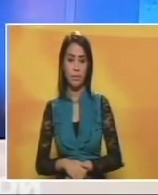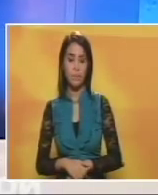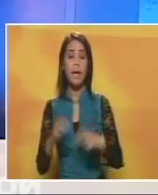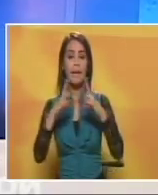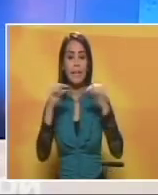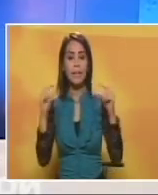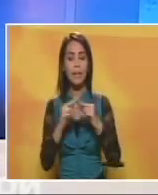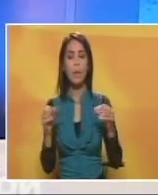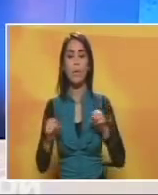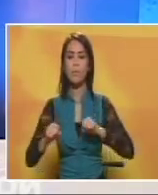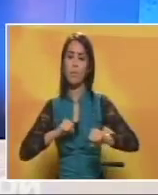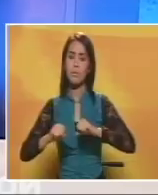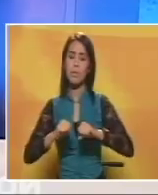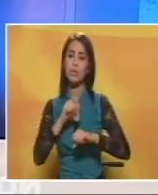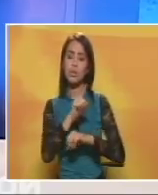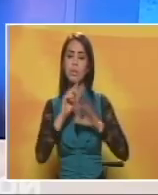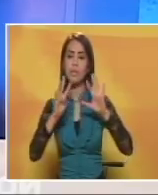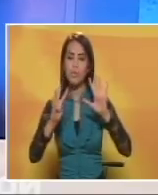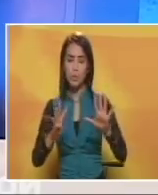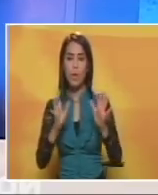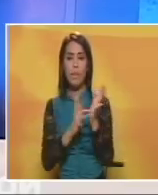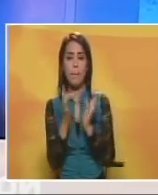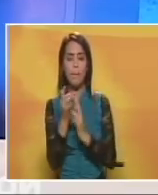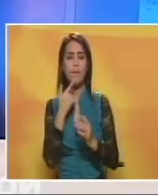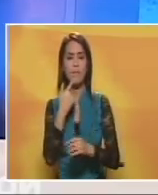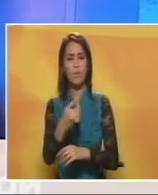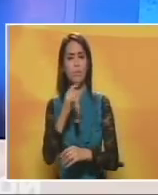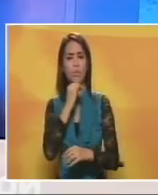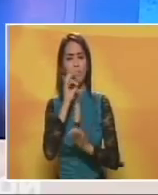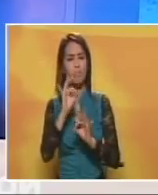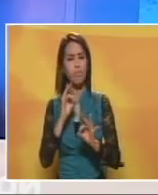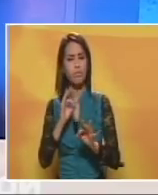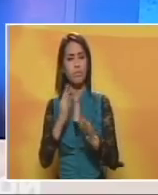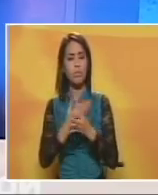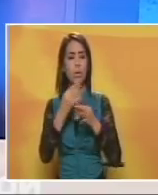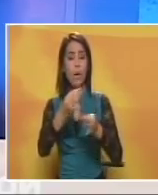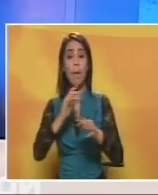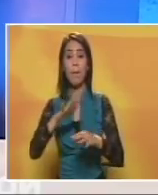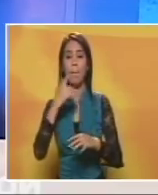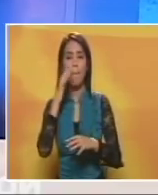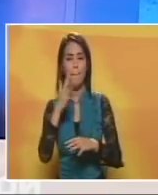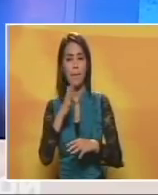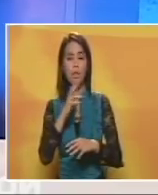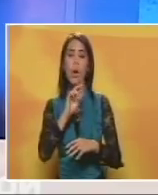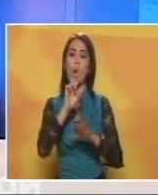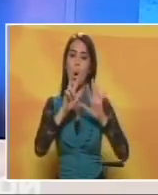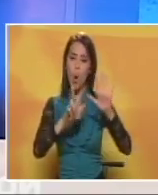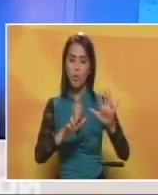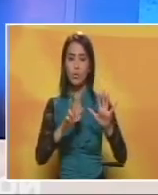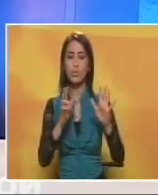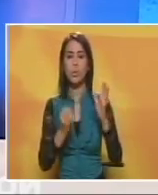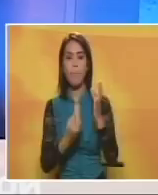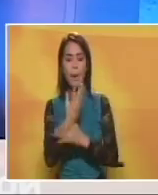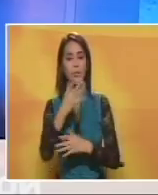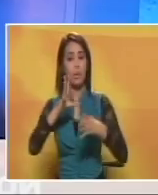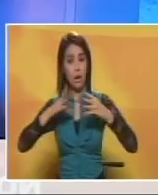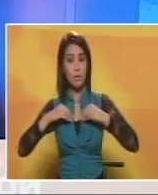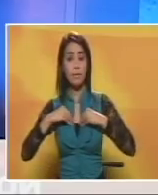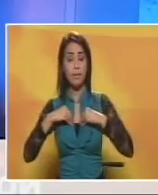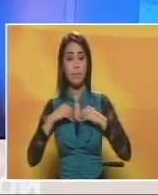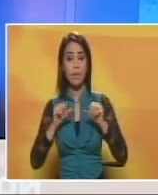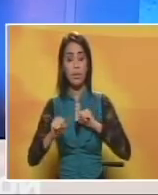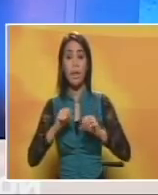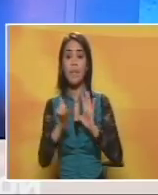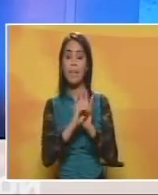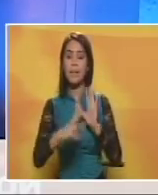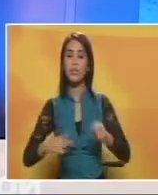Movimiento Universitario 19 de abril lanzó un ultimátum al gobierno de Daniel Ortega para que a más tardar el próximo 8 de mayo acepte que la Comisión Interamericana de